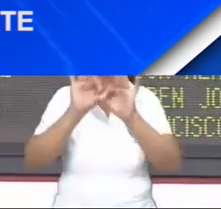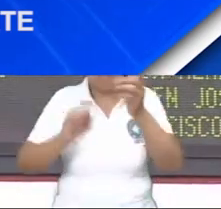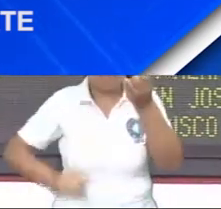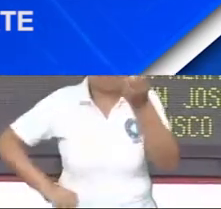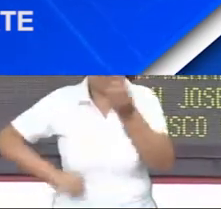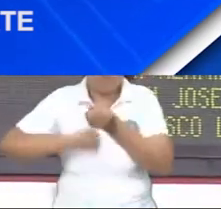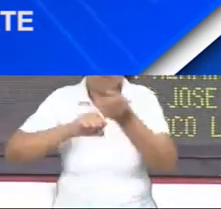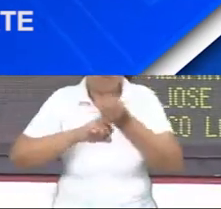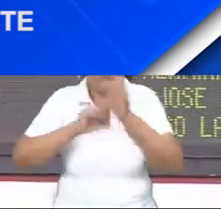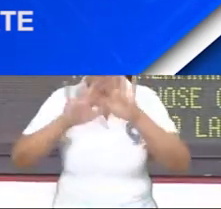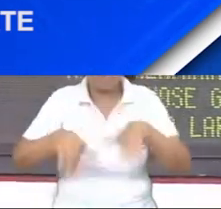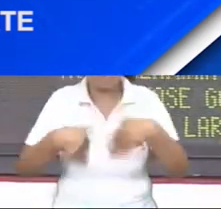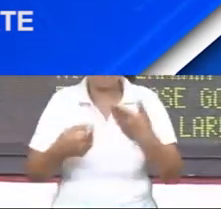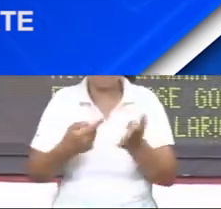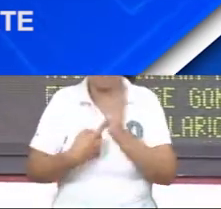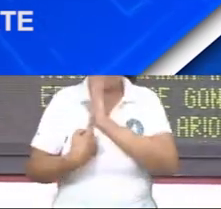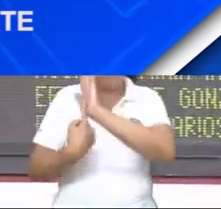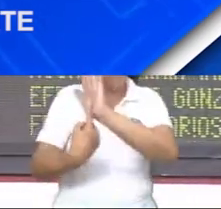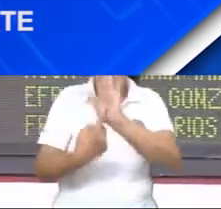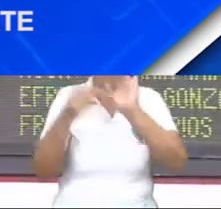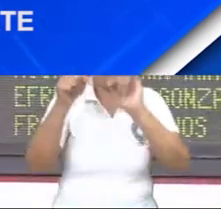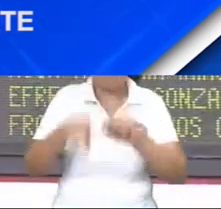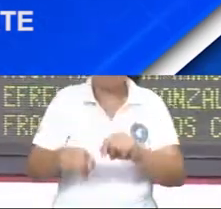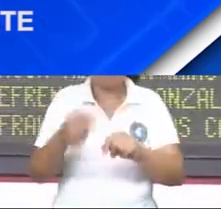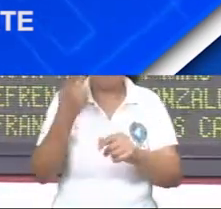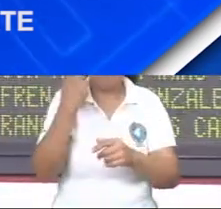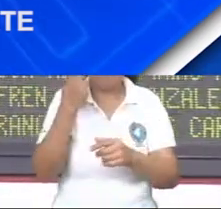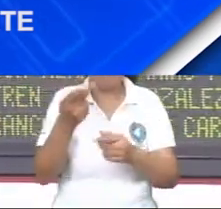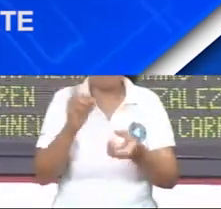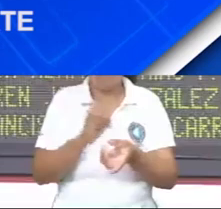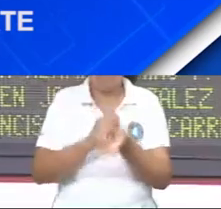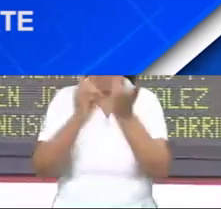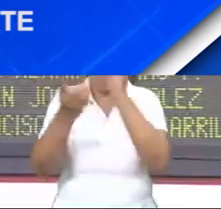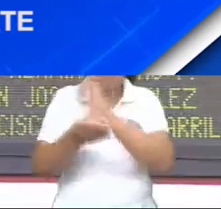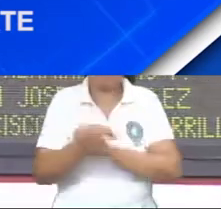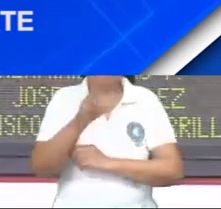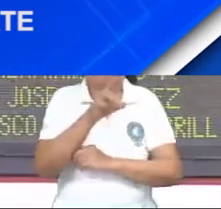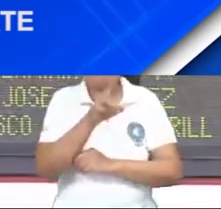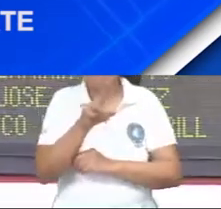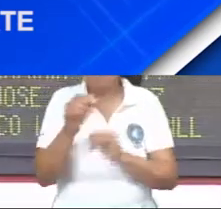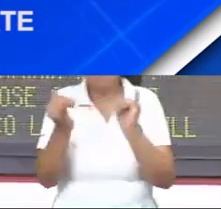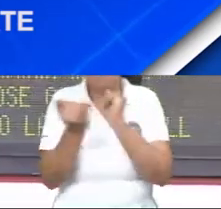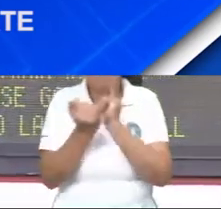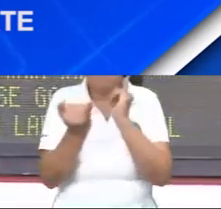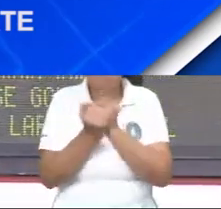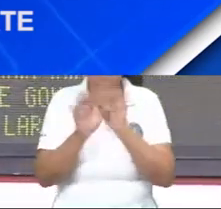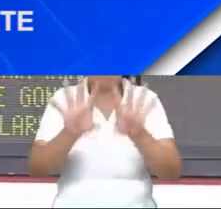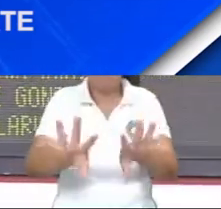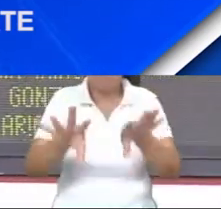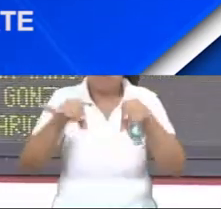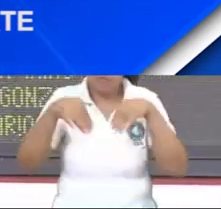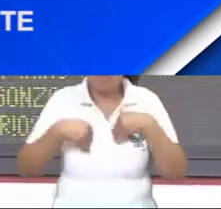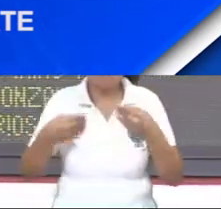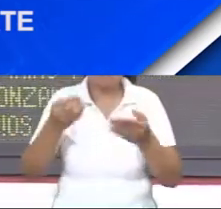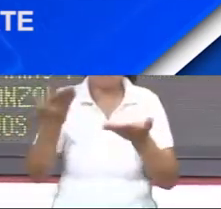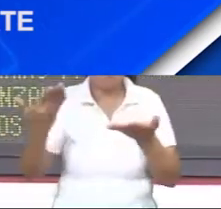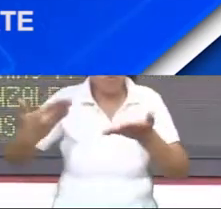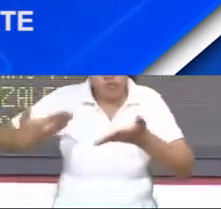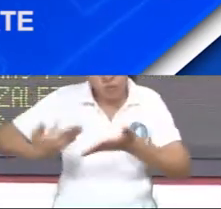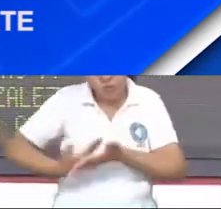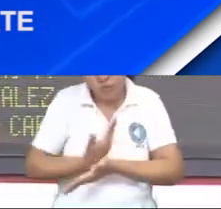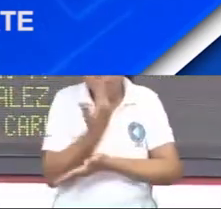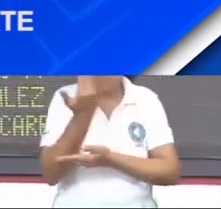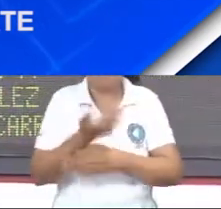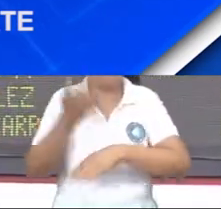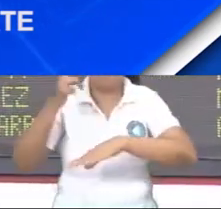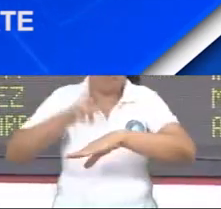este digesto, nos corresponde en esta ocasión la actualización del mismo, con la aprobación de nuevas normas que requieren